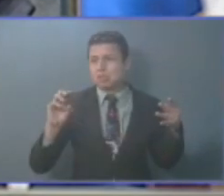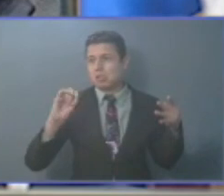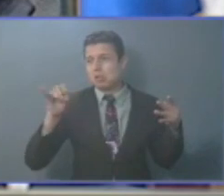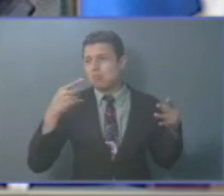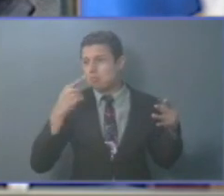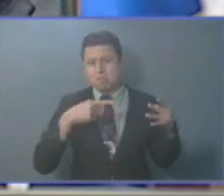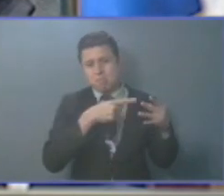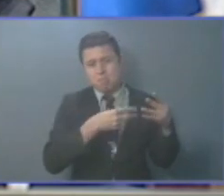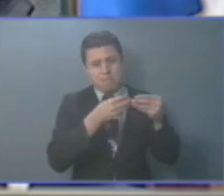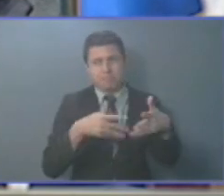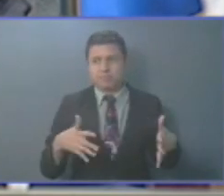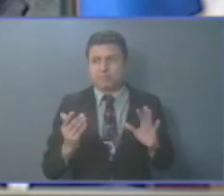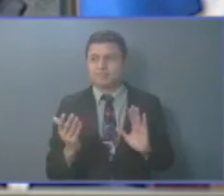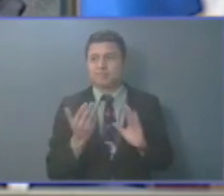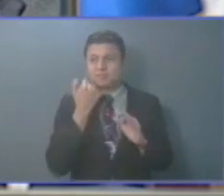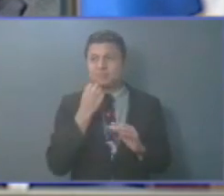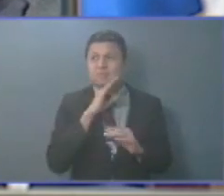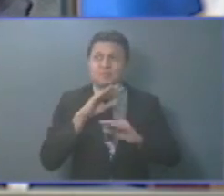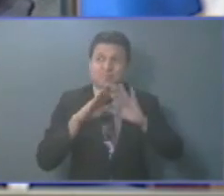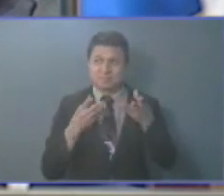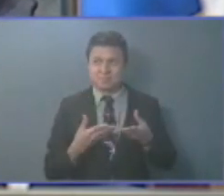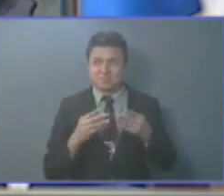recursos legales para hacerle frente a la pandemia.